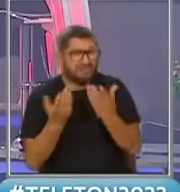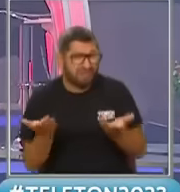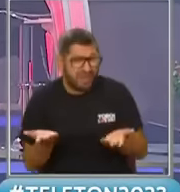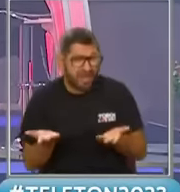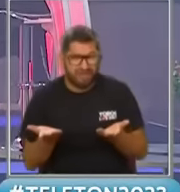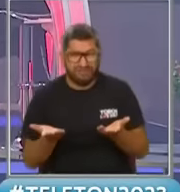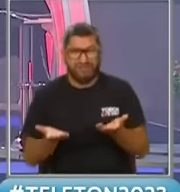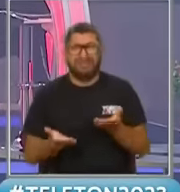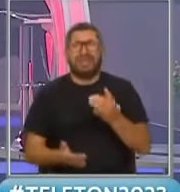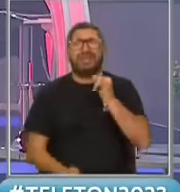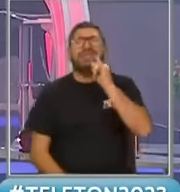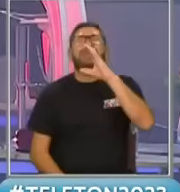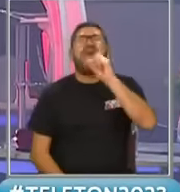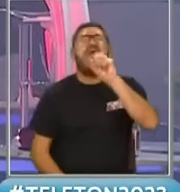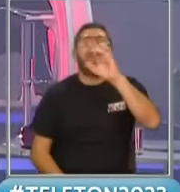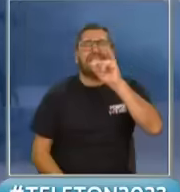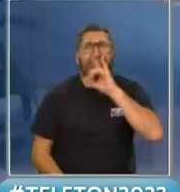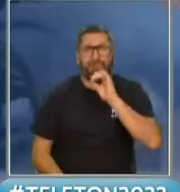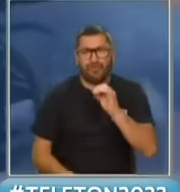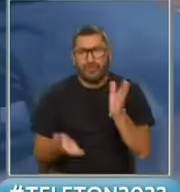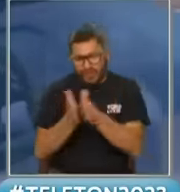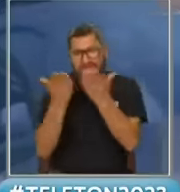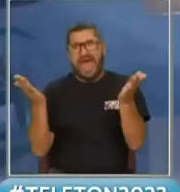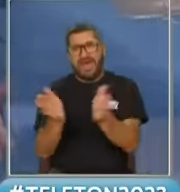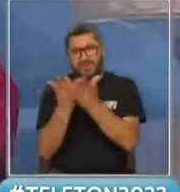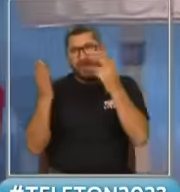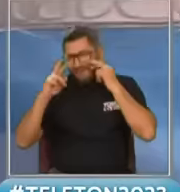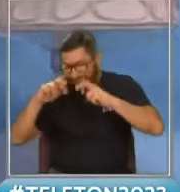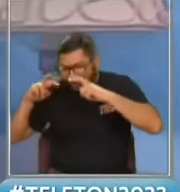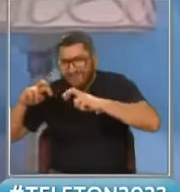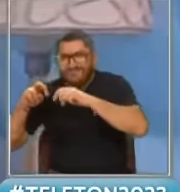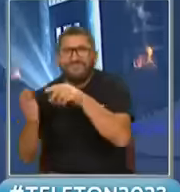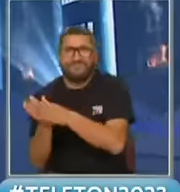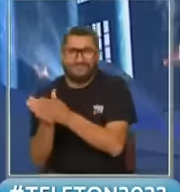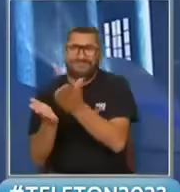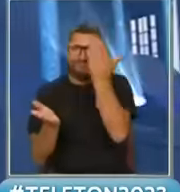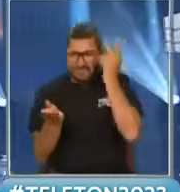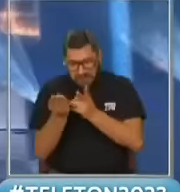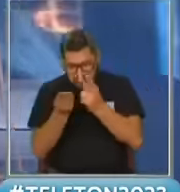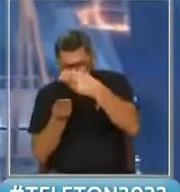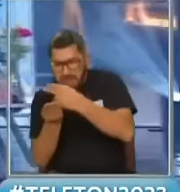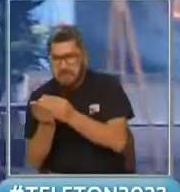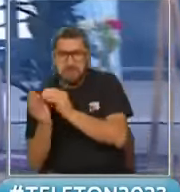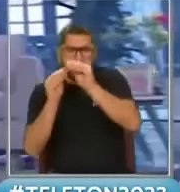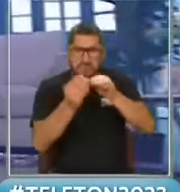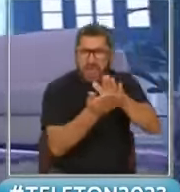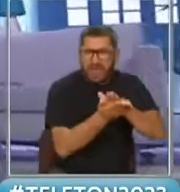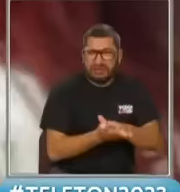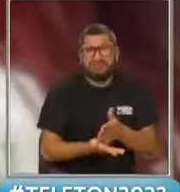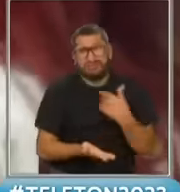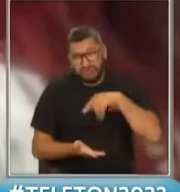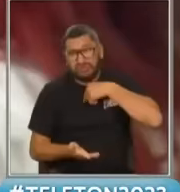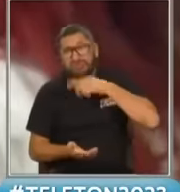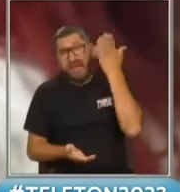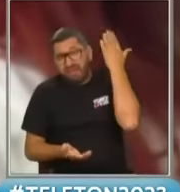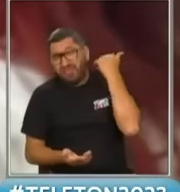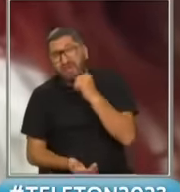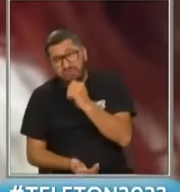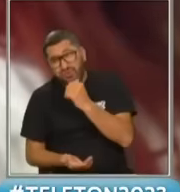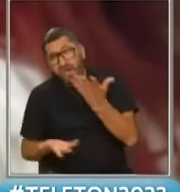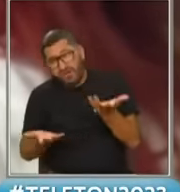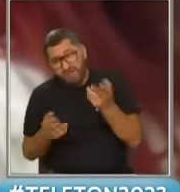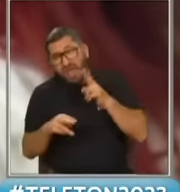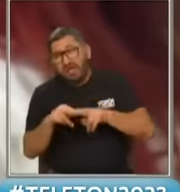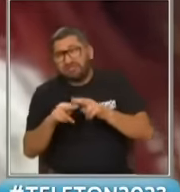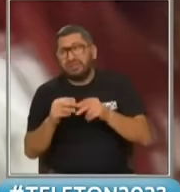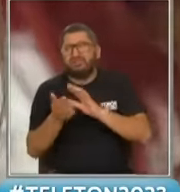¡Icarito! Y pegábamos con nuestra goma de pegar, y si éramos de escasos recursos, harina con agua